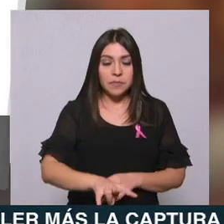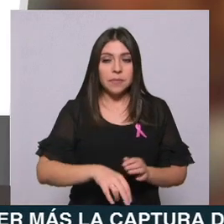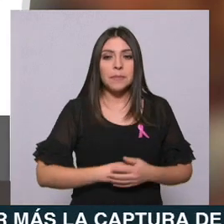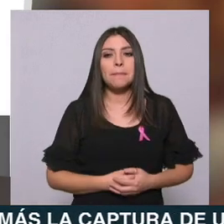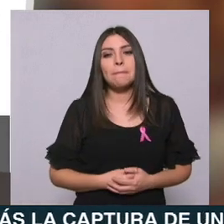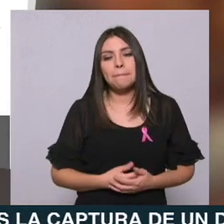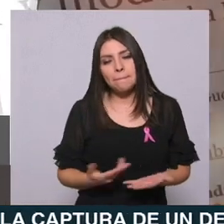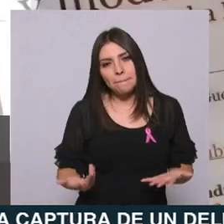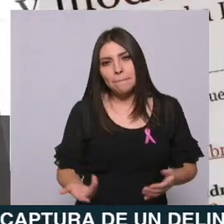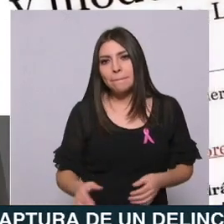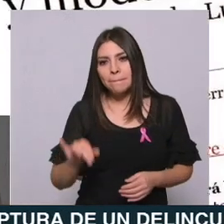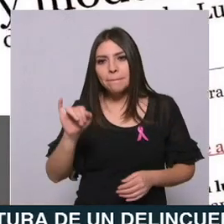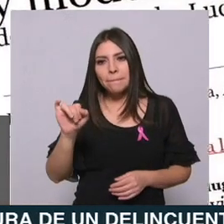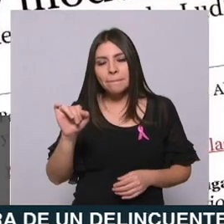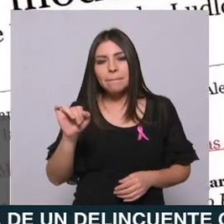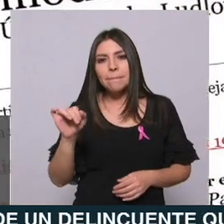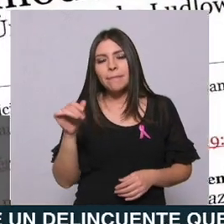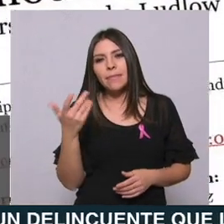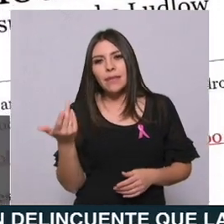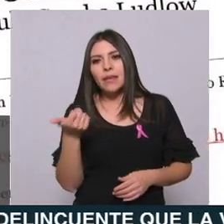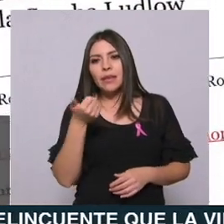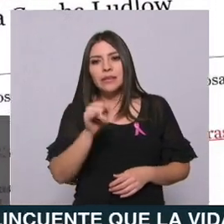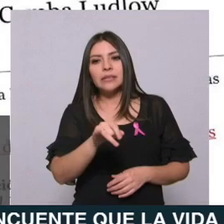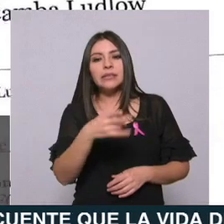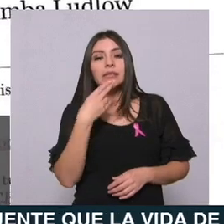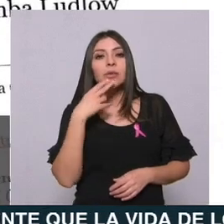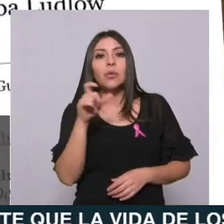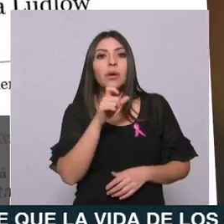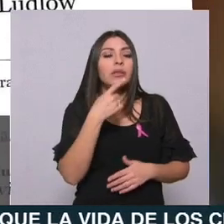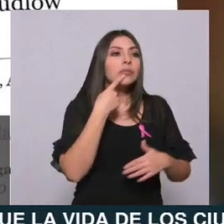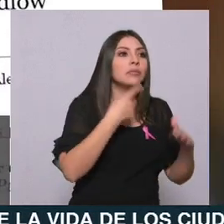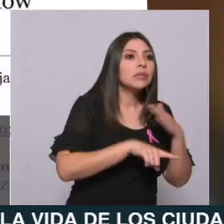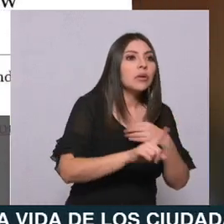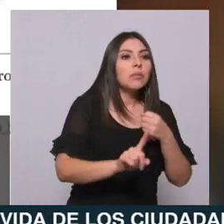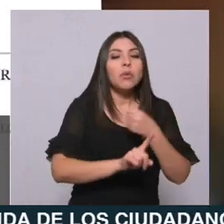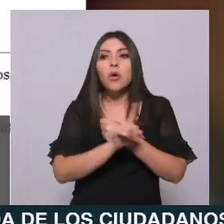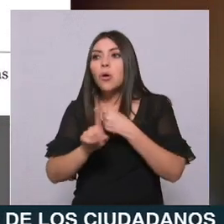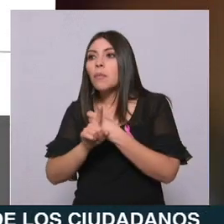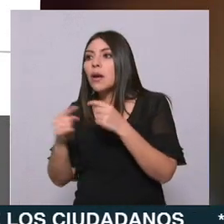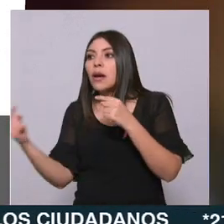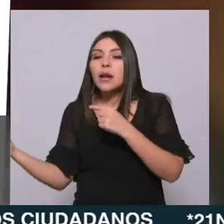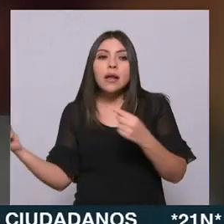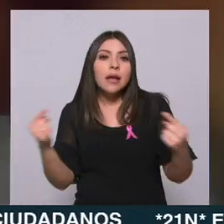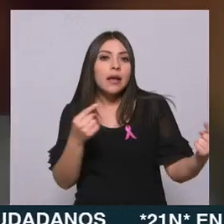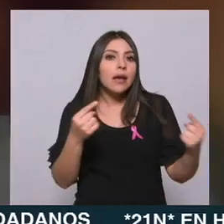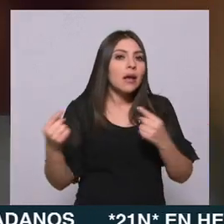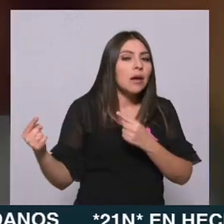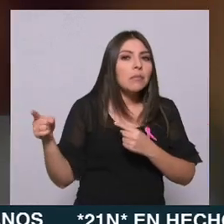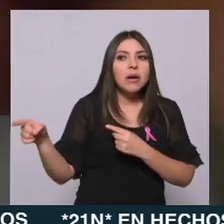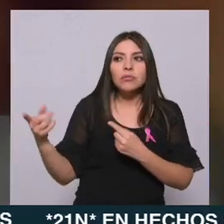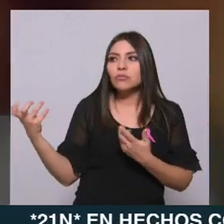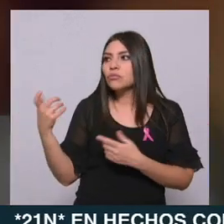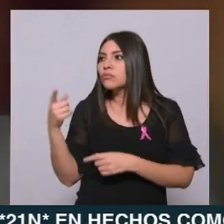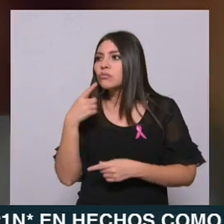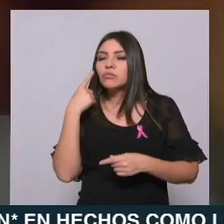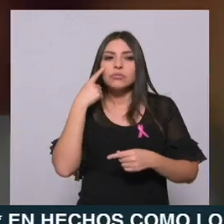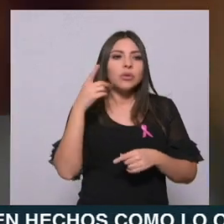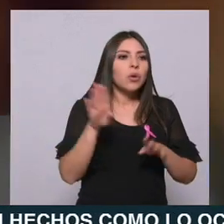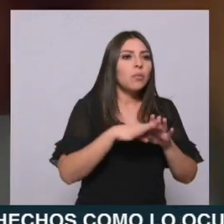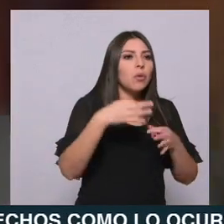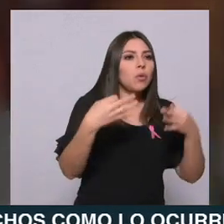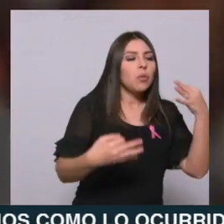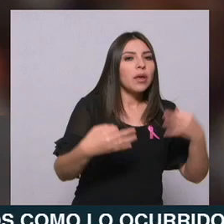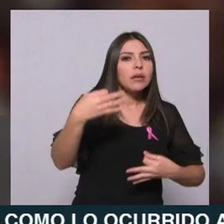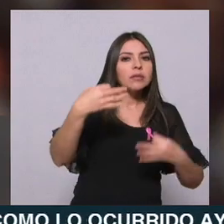finalmente, que digamos, funciona para canalizar esas tensiones dentro del mundo virreinal que son muy grandes entre los diferentes grupos, porque es una